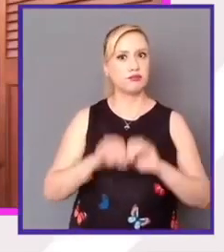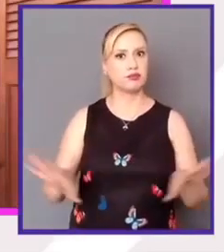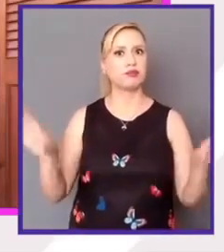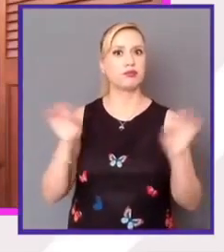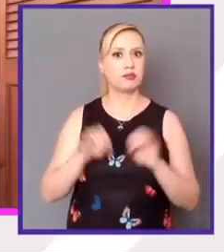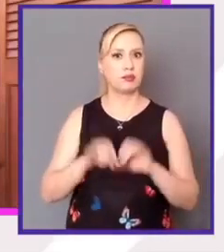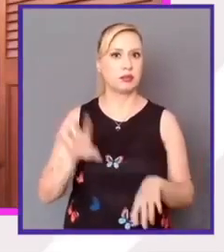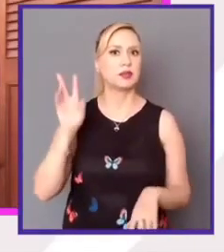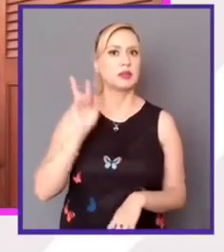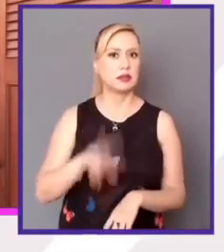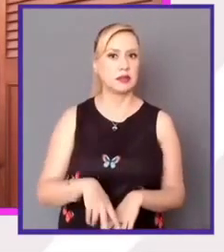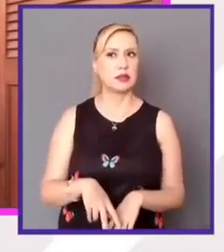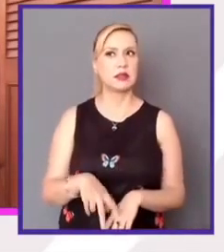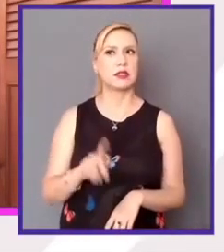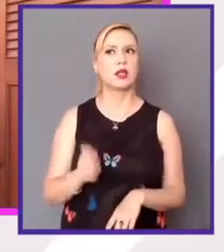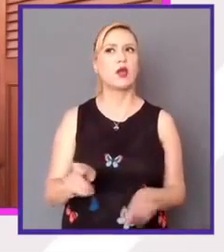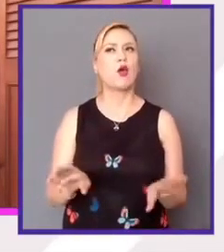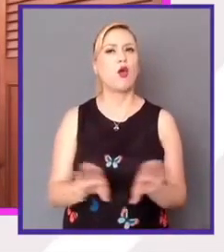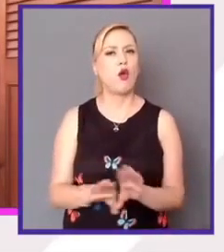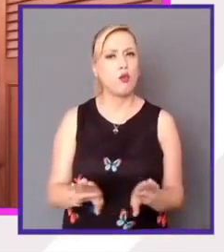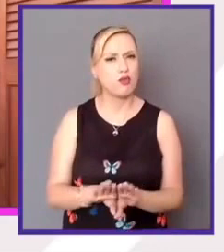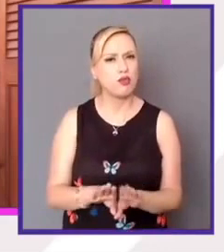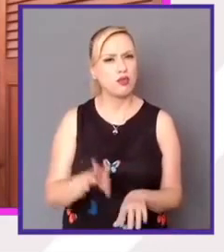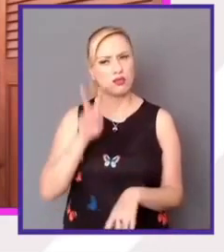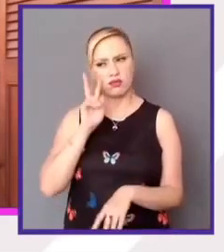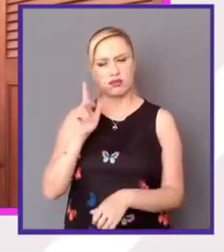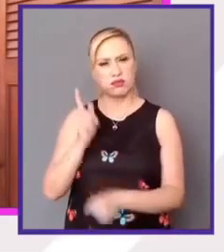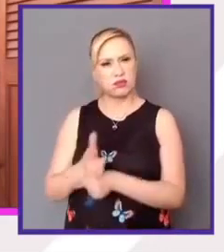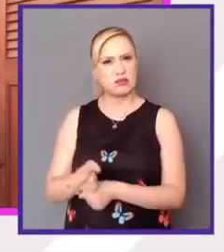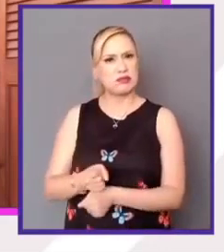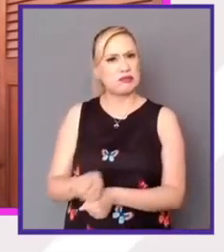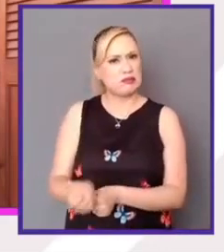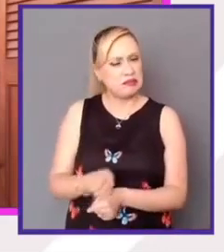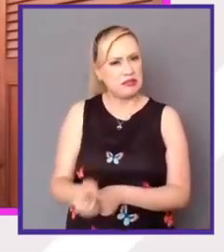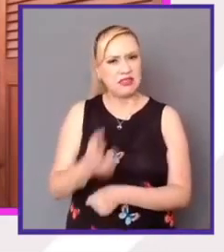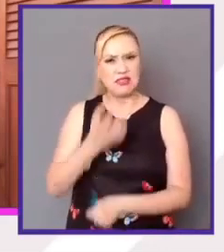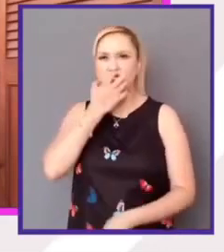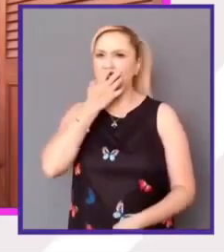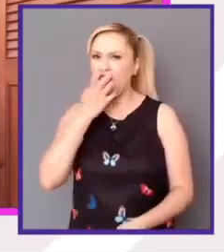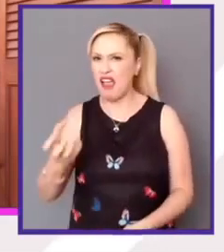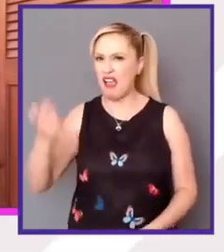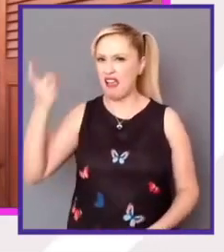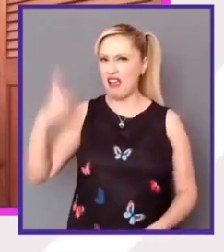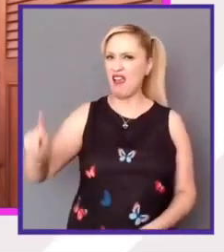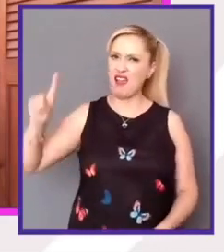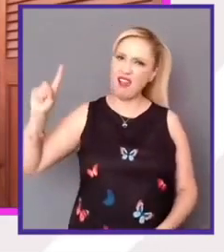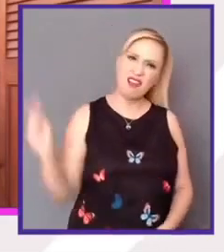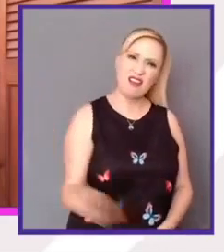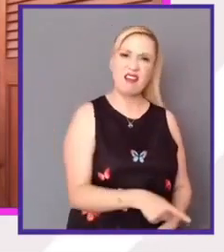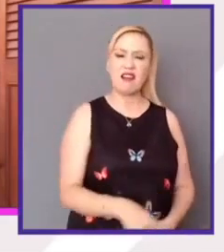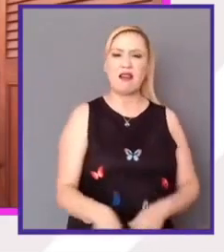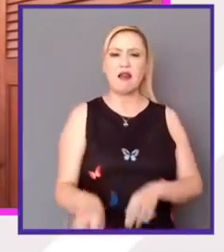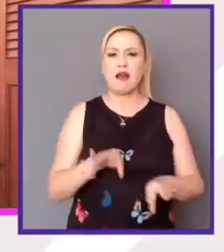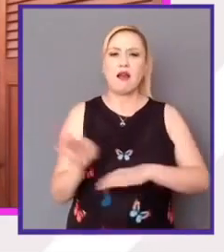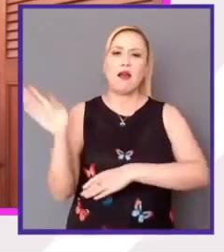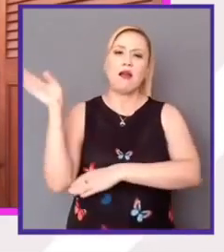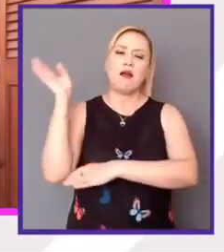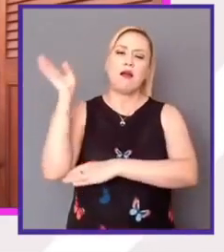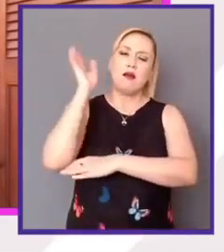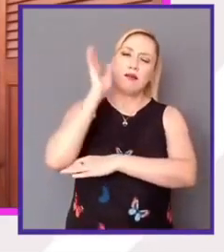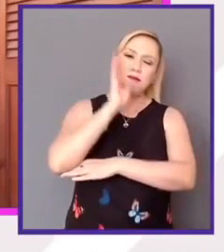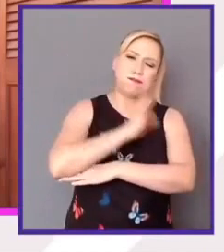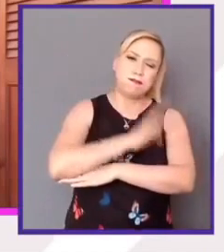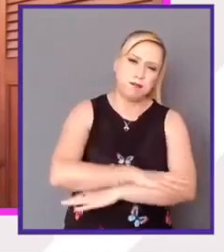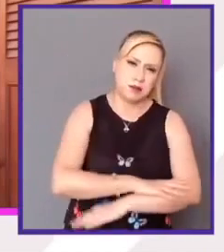De cómo se maltrata o cómo se violenta a las personas trabajadoras en ciertos giros, ¿no? En ciertos